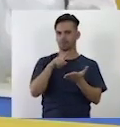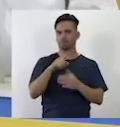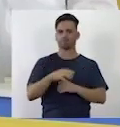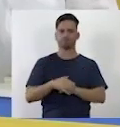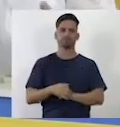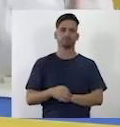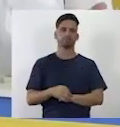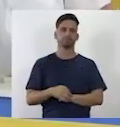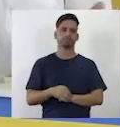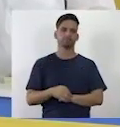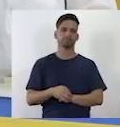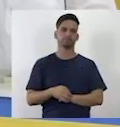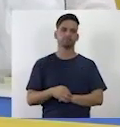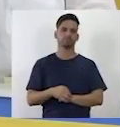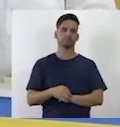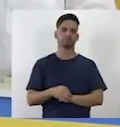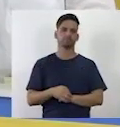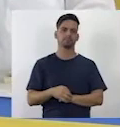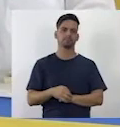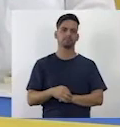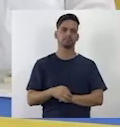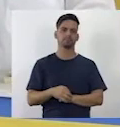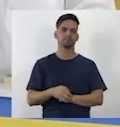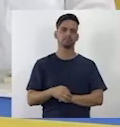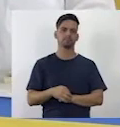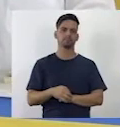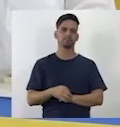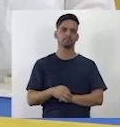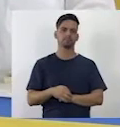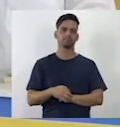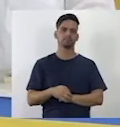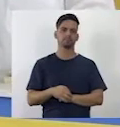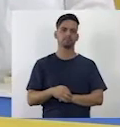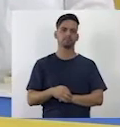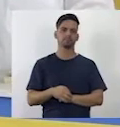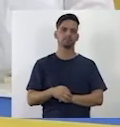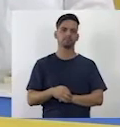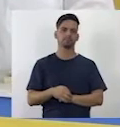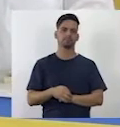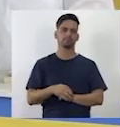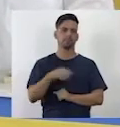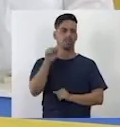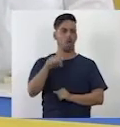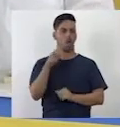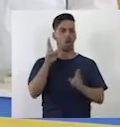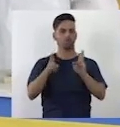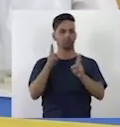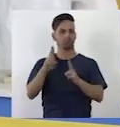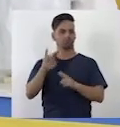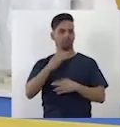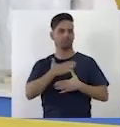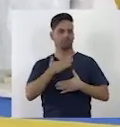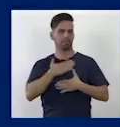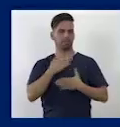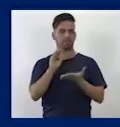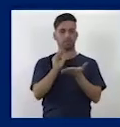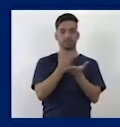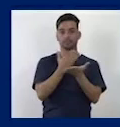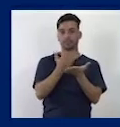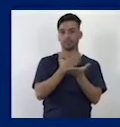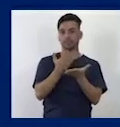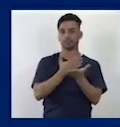si operación ocurre tú no puedes guardar en ese caso ejercicio de estudio independiente